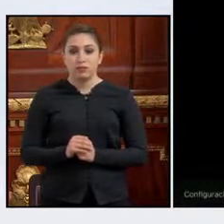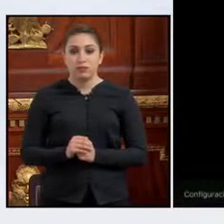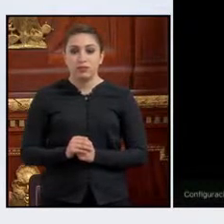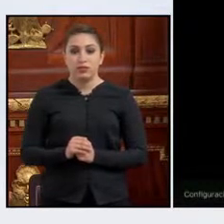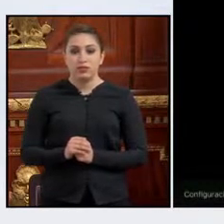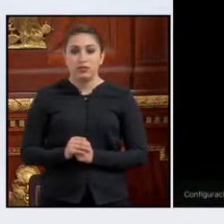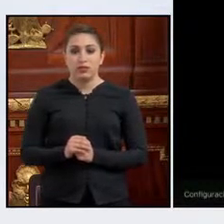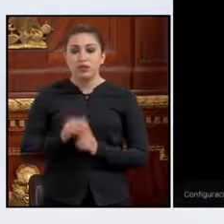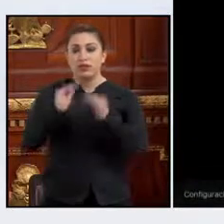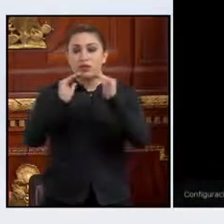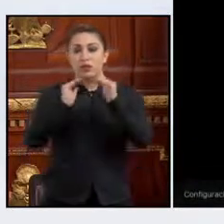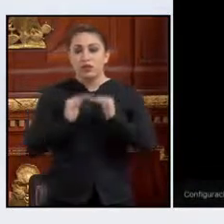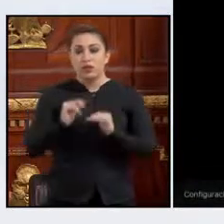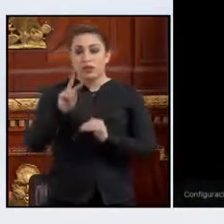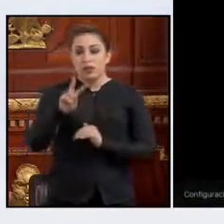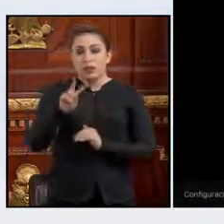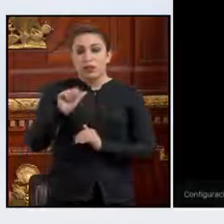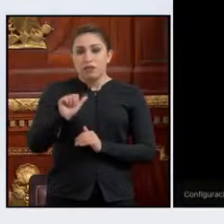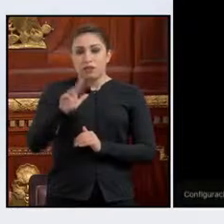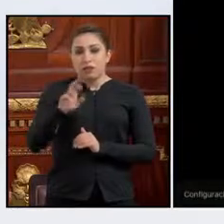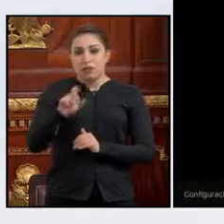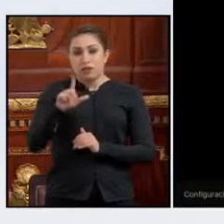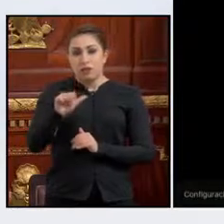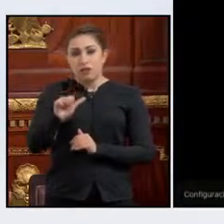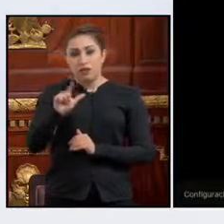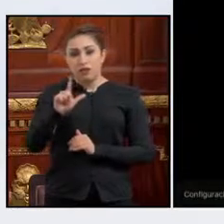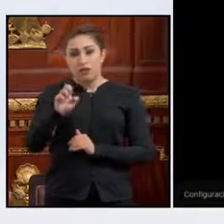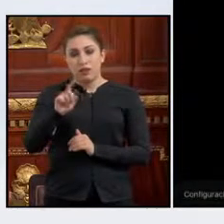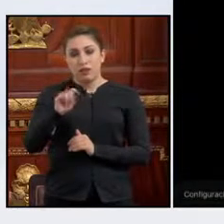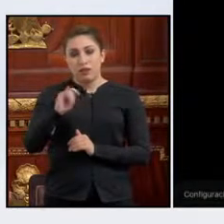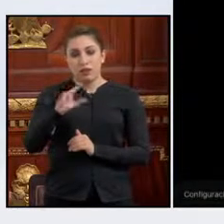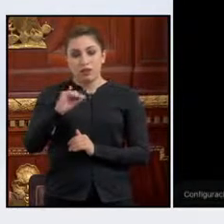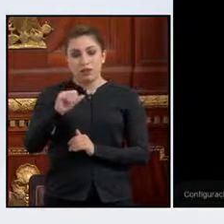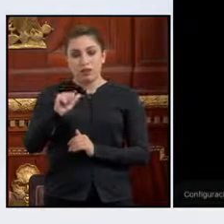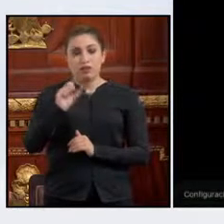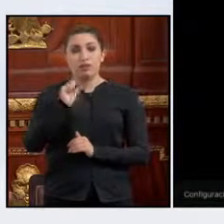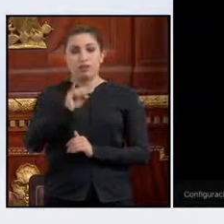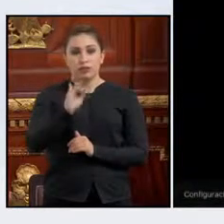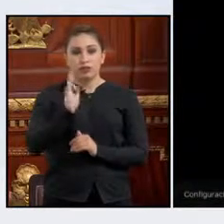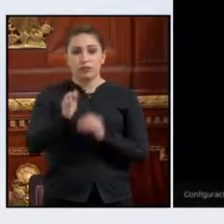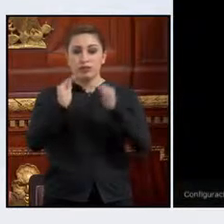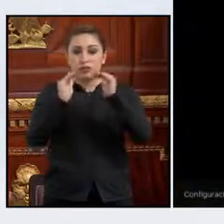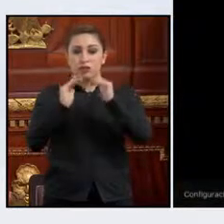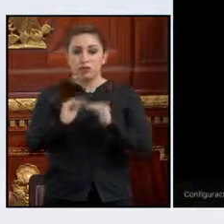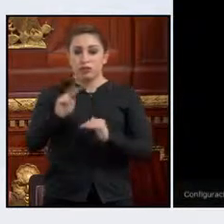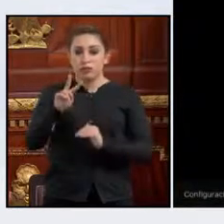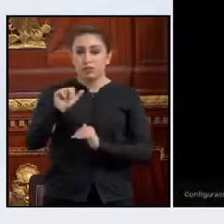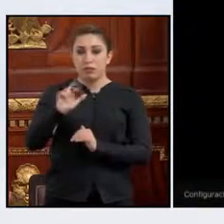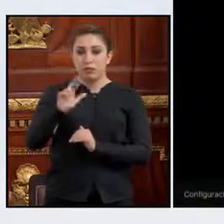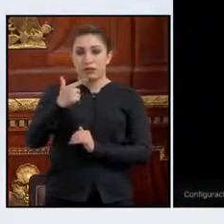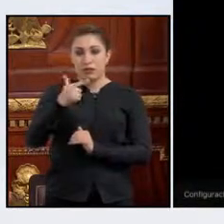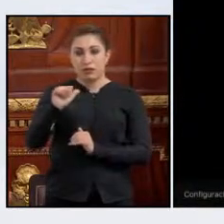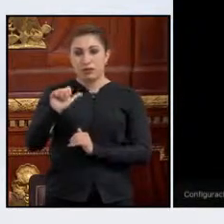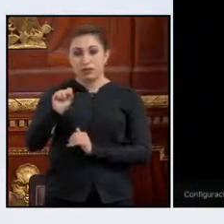Varela Martínez Leticia Esther. Varela Martínez, en pro. Vargas Bernal José Manuel.